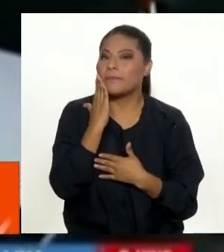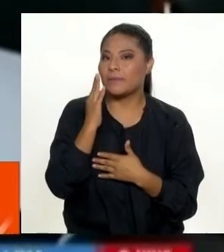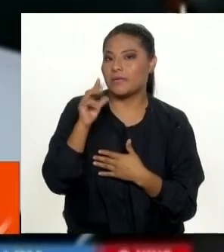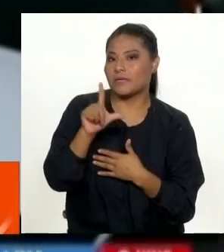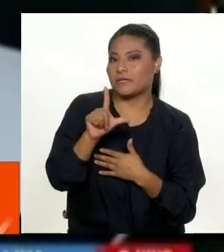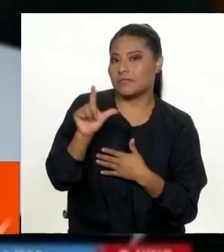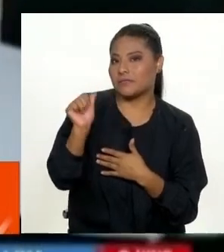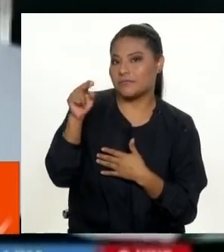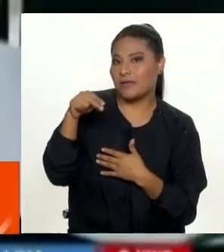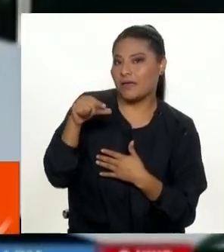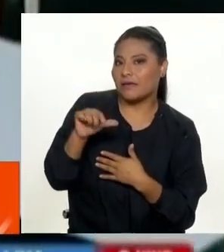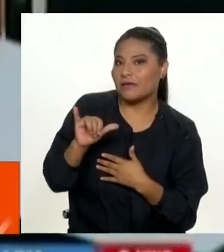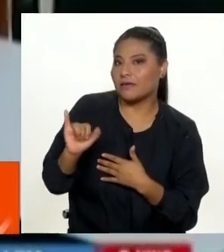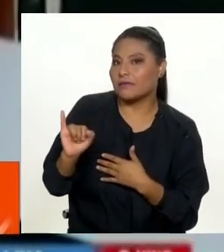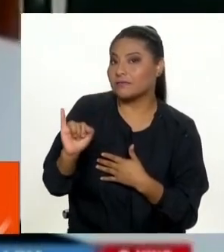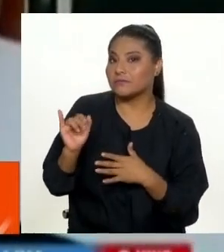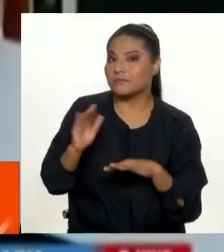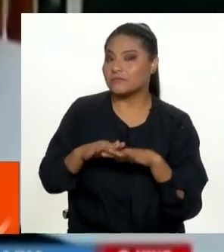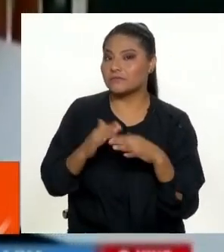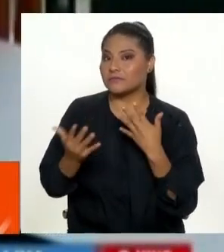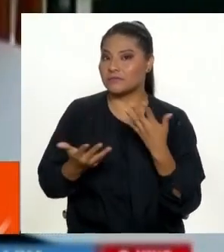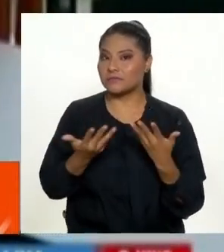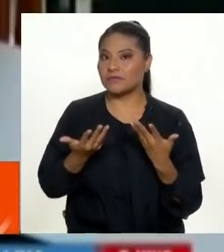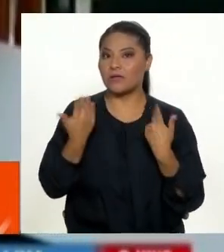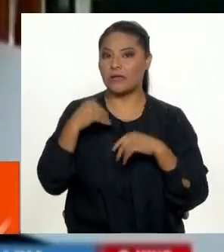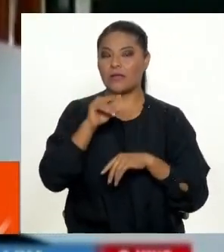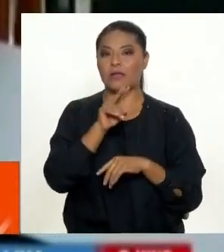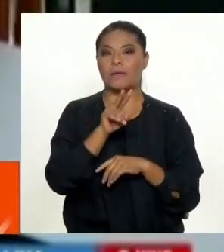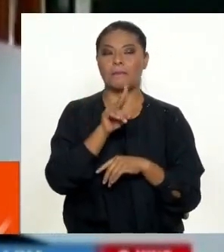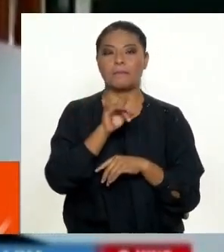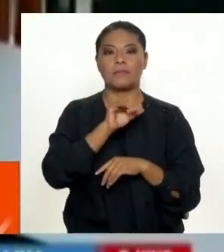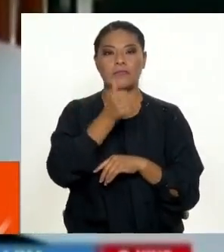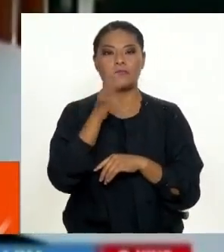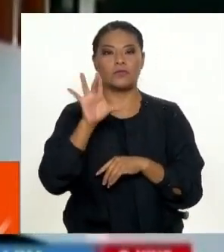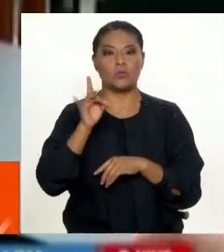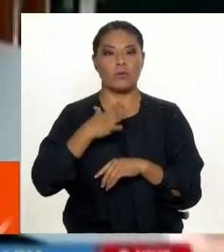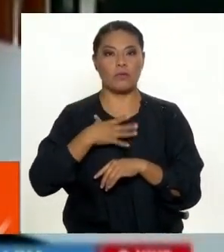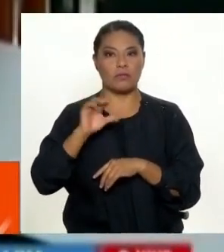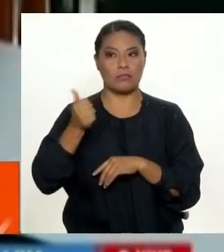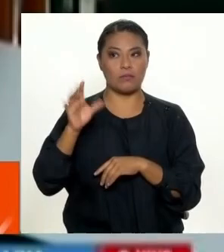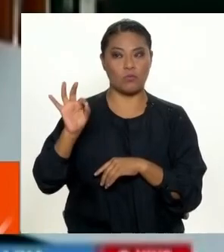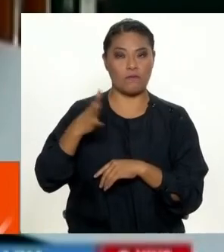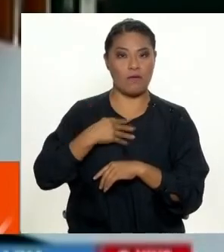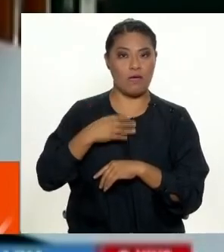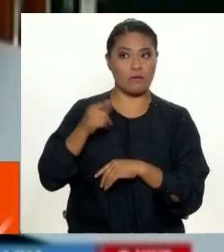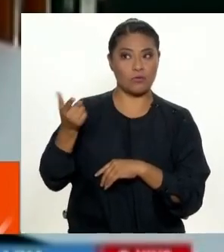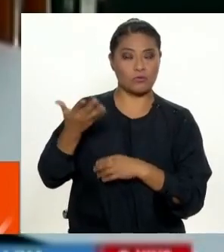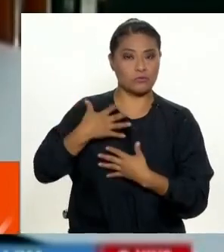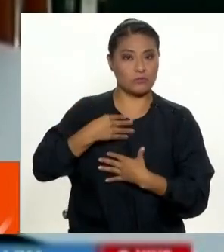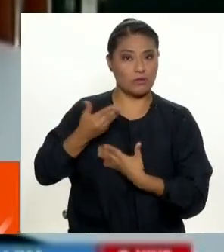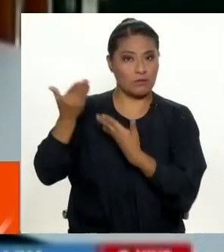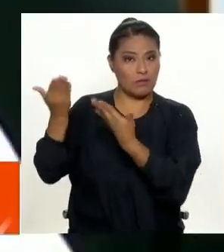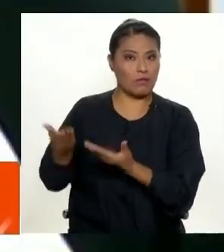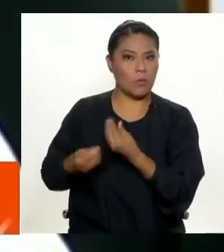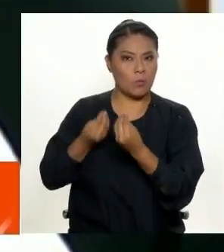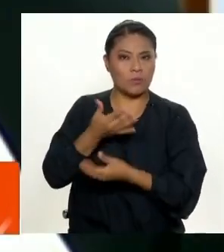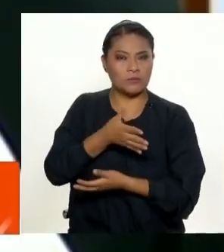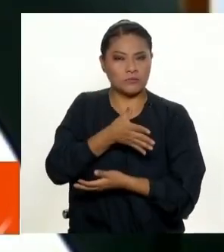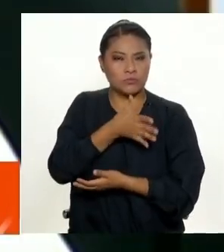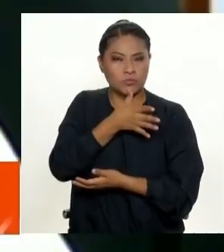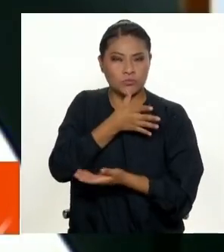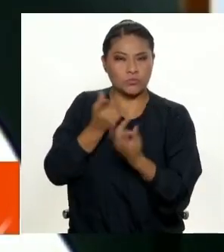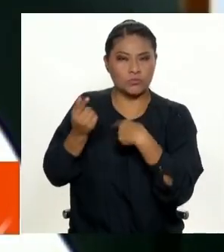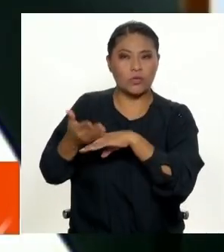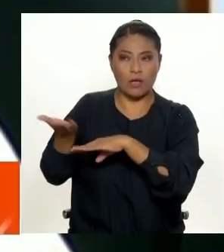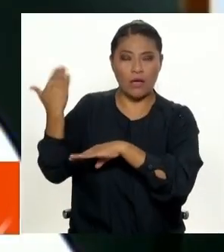tenemos ahí en pantalla, la señorita en cuestión, 19 años de edad, con una polera blanca en capuchón. ¿Qué pasó con Pamela Cabanillas? Ella permanece en